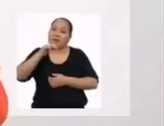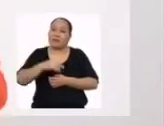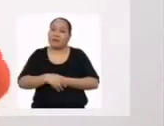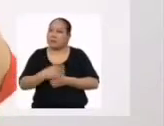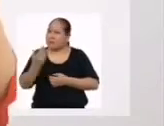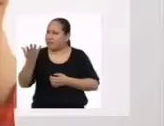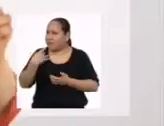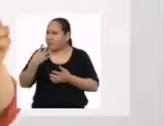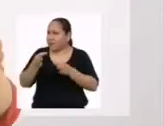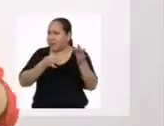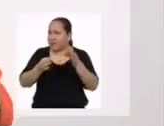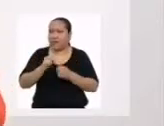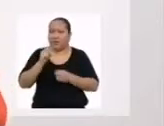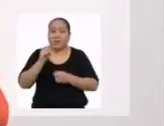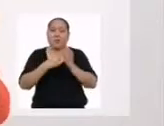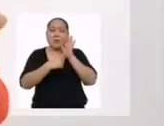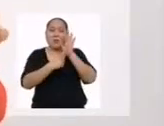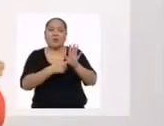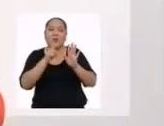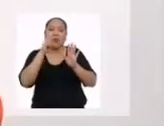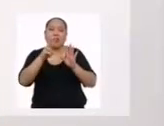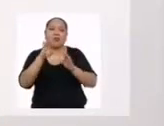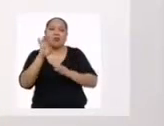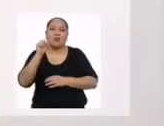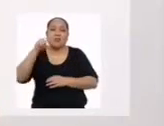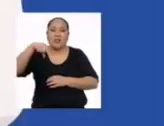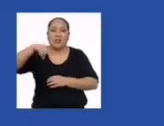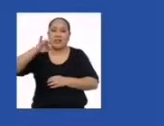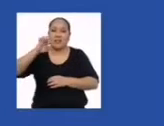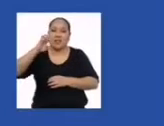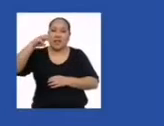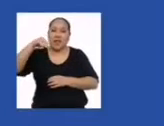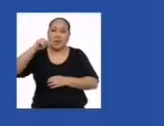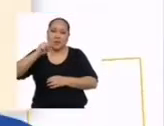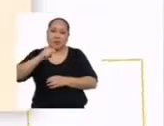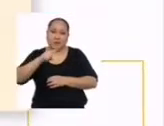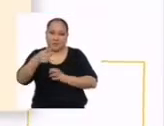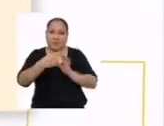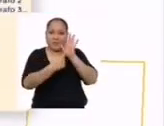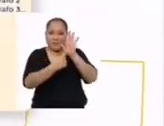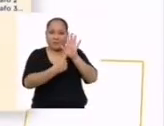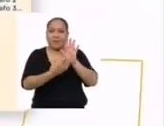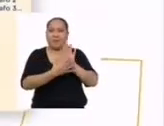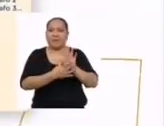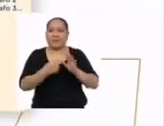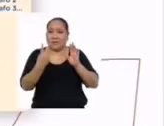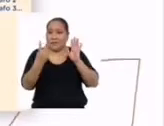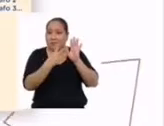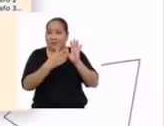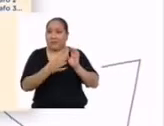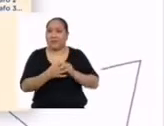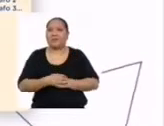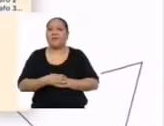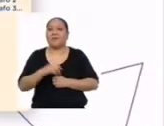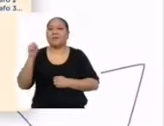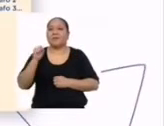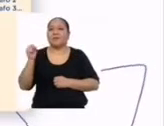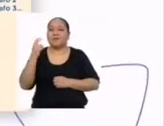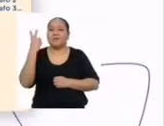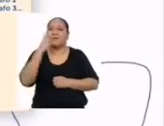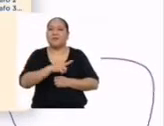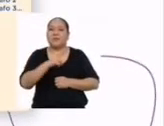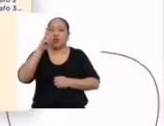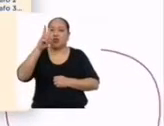te muestro dos esquemas que te pueden servir. A ver, te comparto mi pantalla. ¿Se ve? Sí, veo